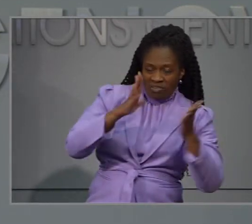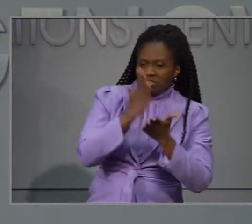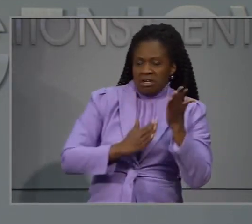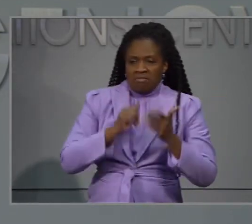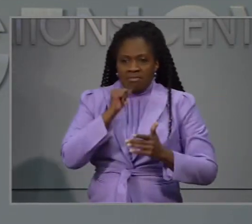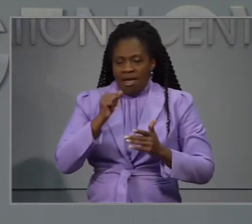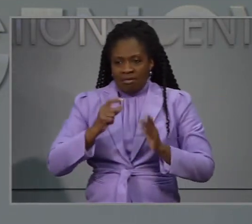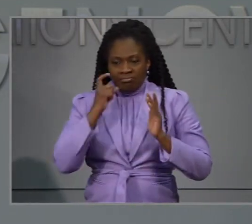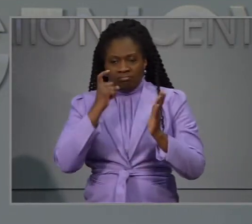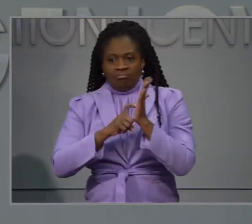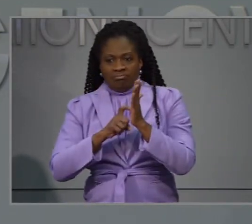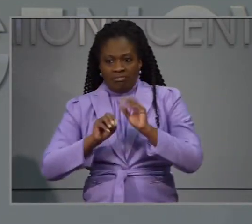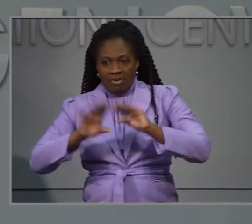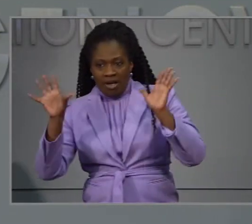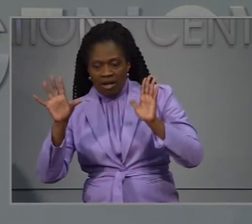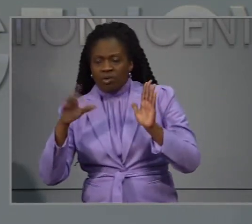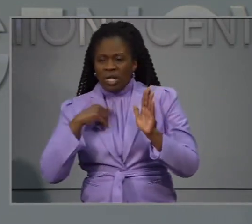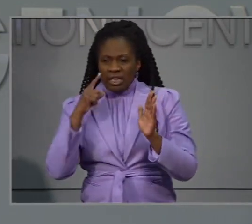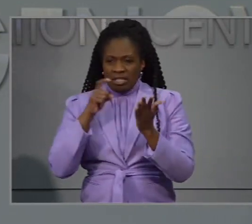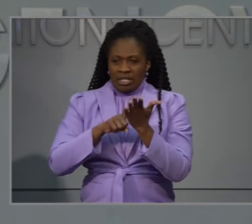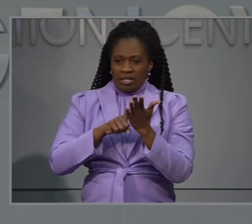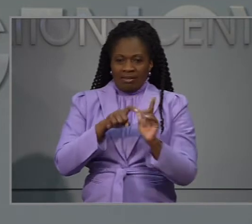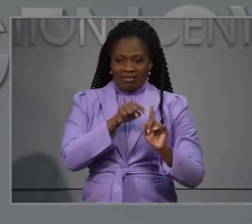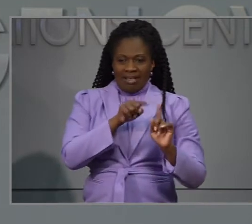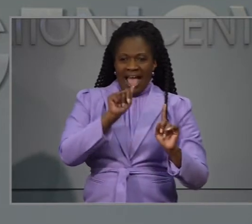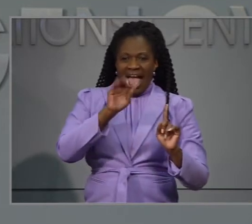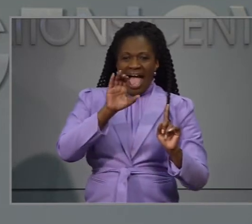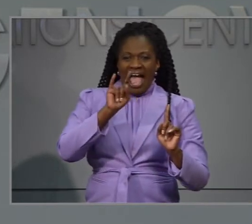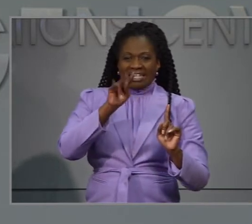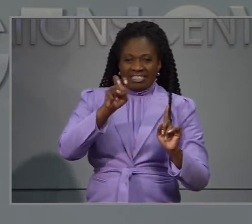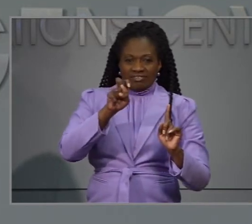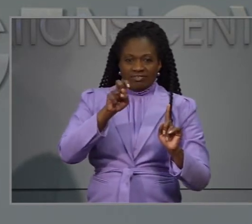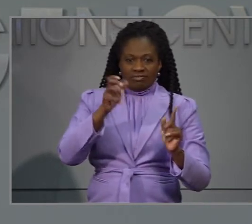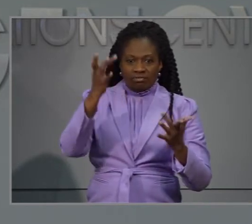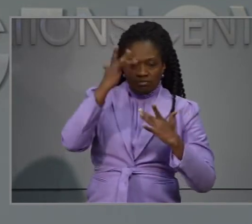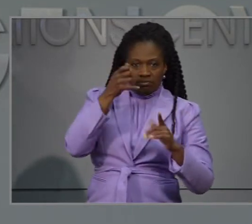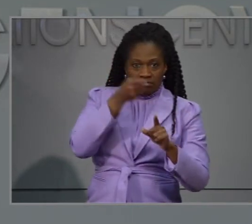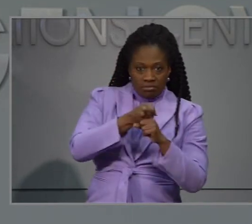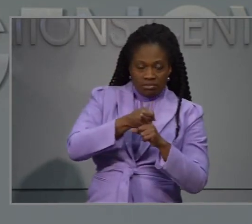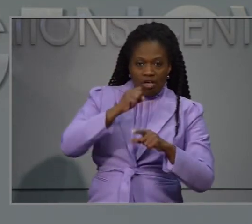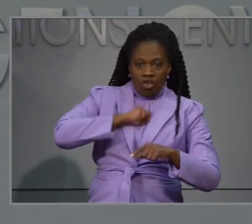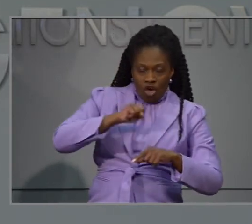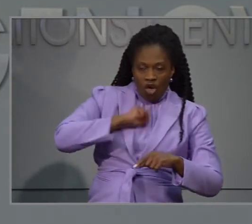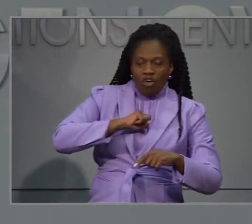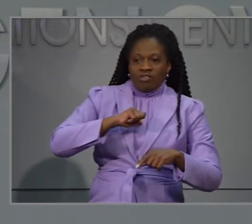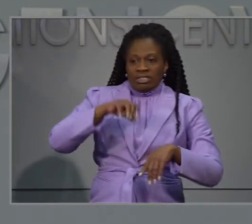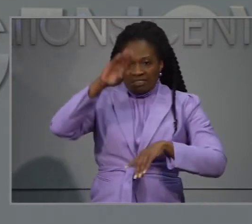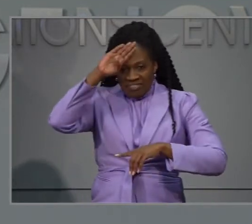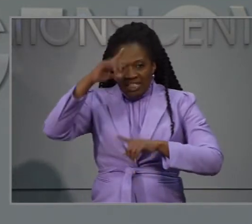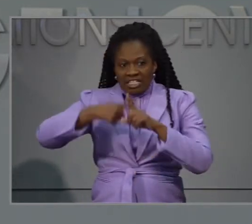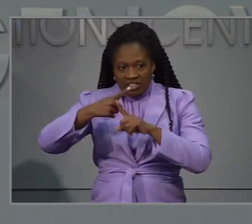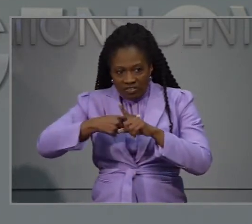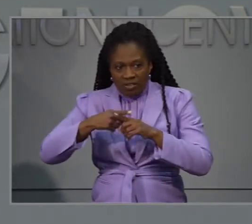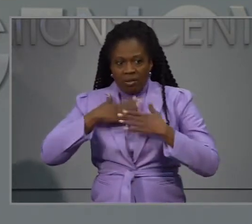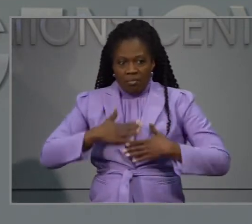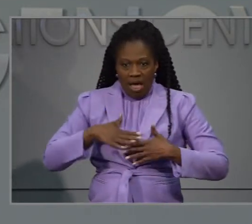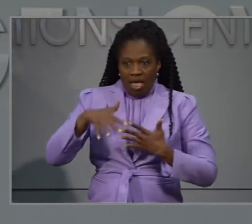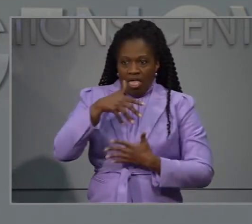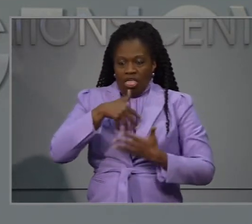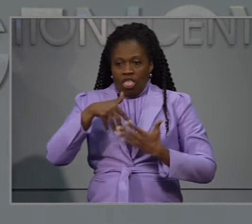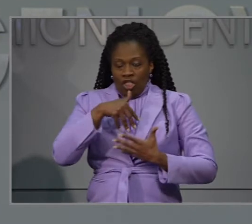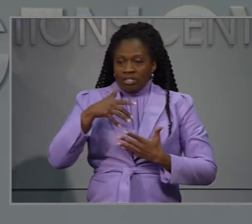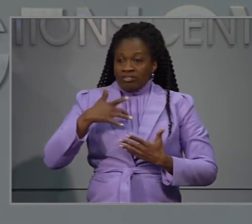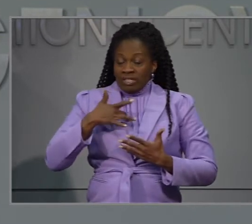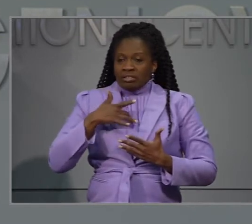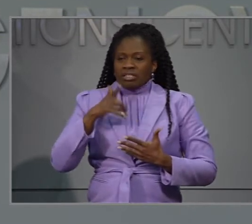cuando estamos haciendo esta prueba estamos buscando la presencia del virus activo creo que a lo que usted se refería es que tal